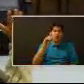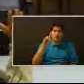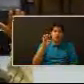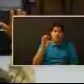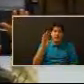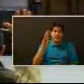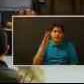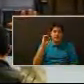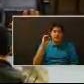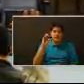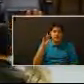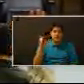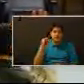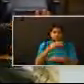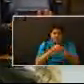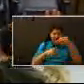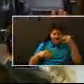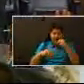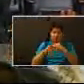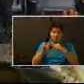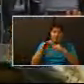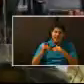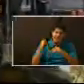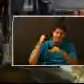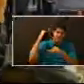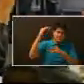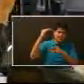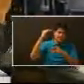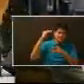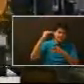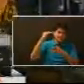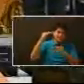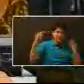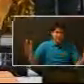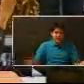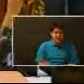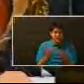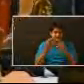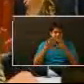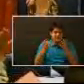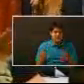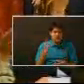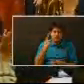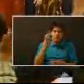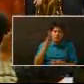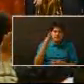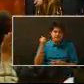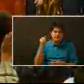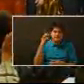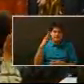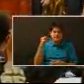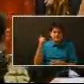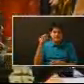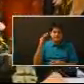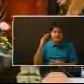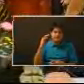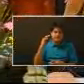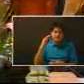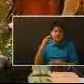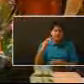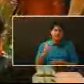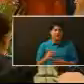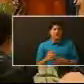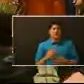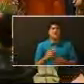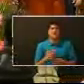de dimensión. Cambia de dimensión, levántate como un Barak, levántate como un Barak